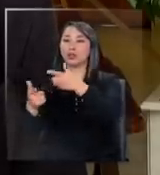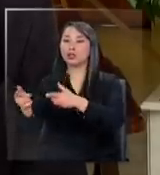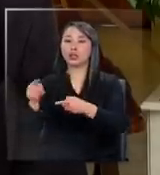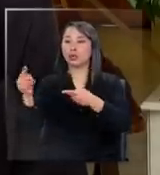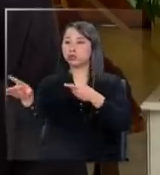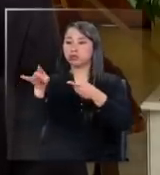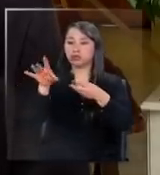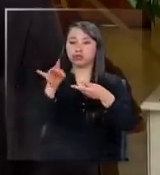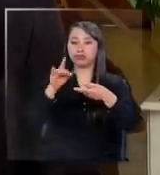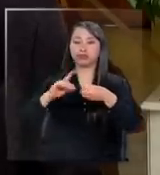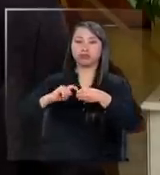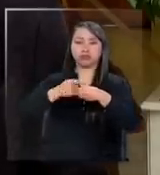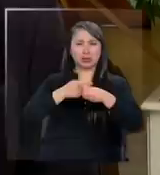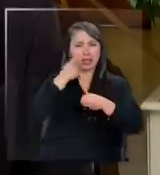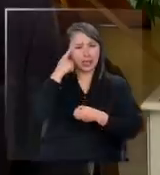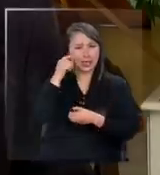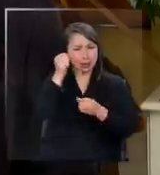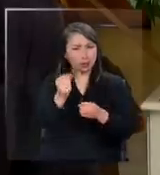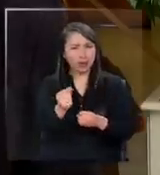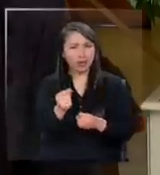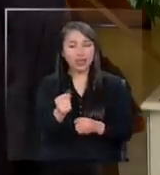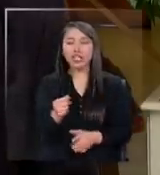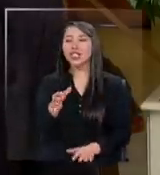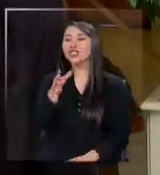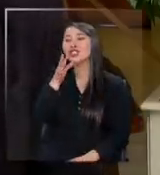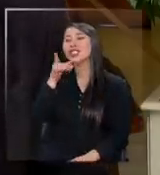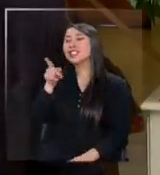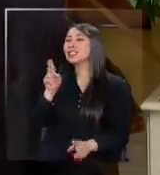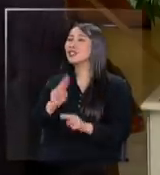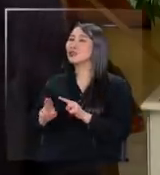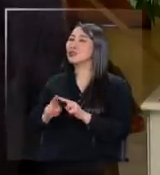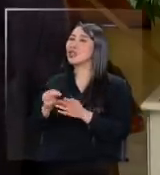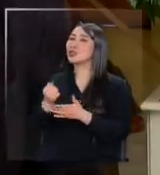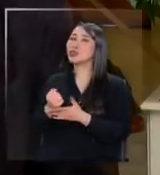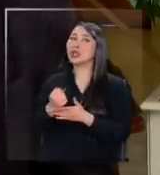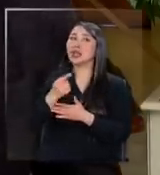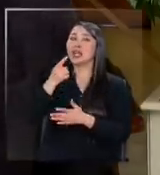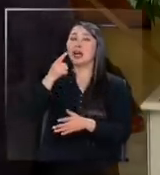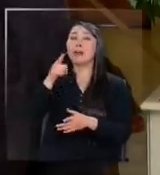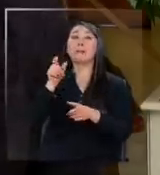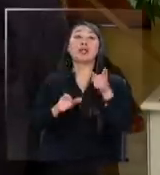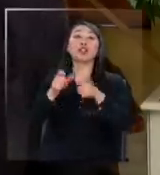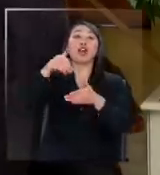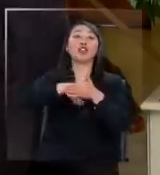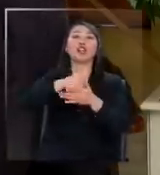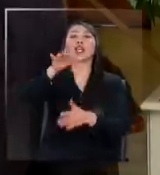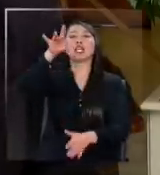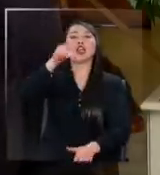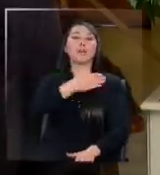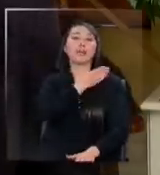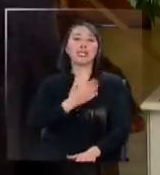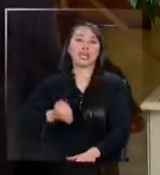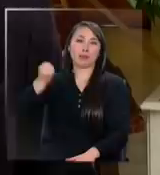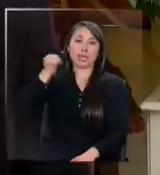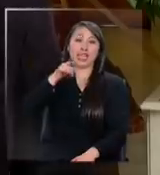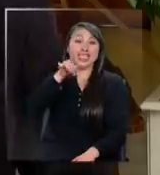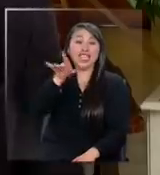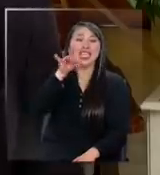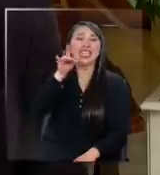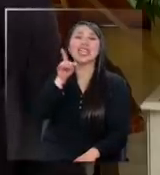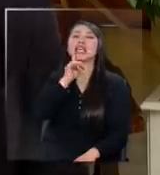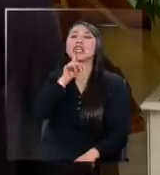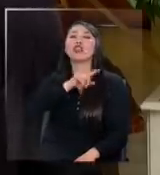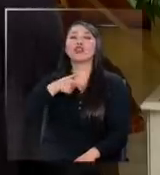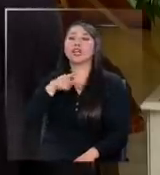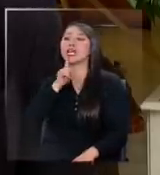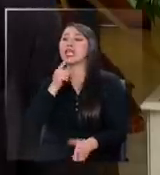posible? Mira, yo no sé si esa es la solución. La gente eligió a Sebastián Piñera para que gobernara y él tiene que decir con quién gobierne. Vivimos en un